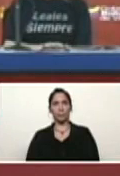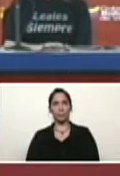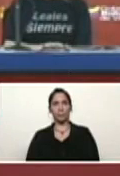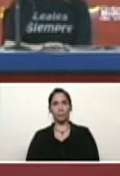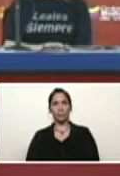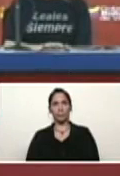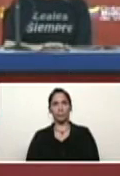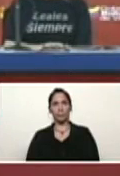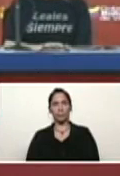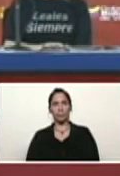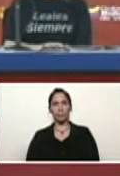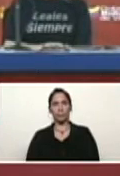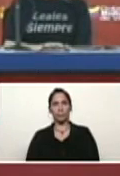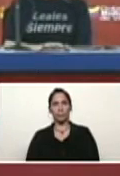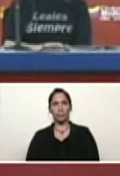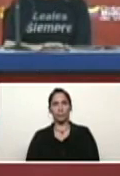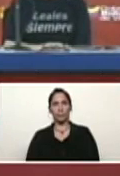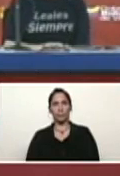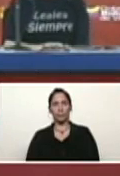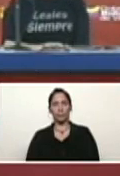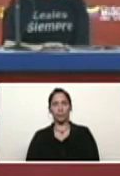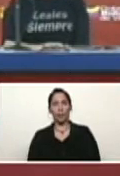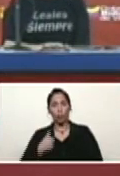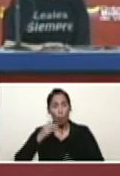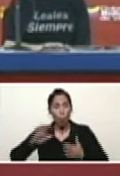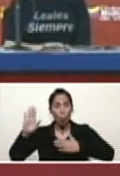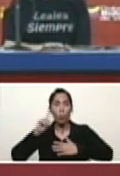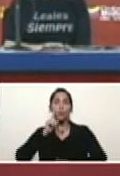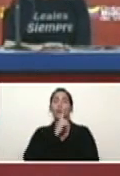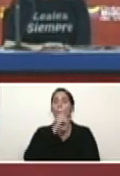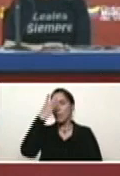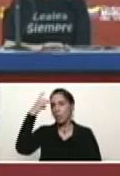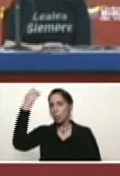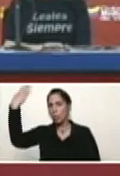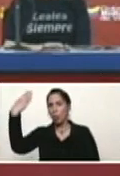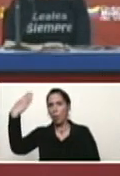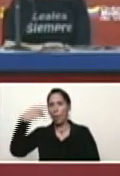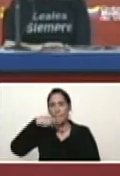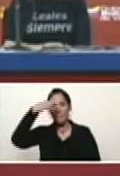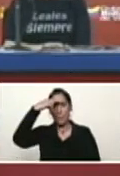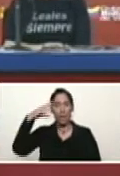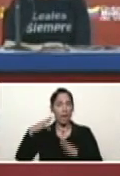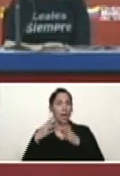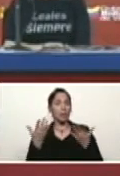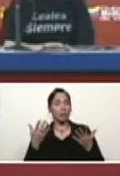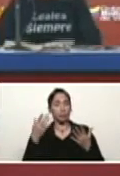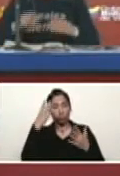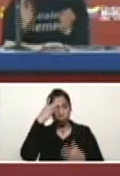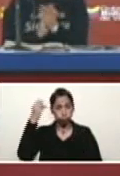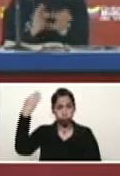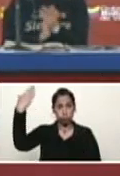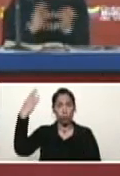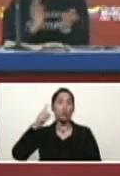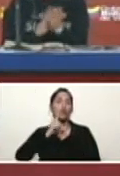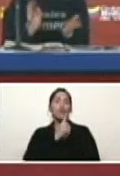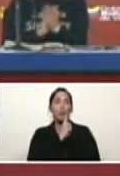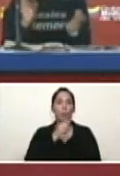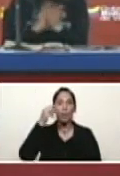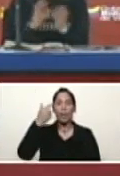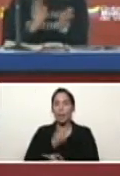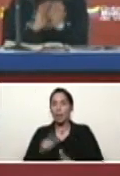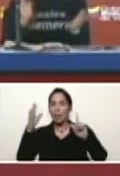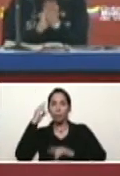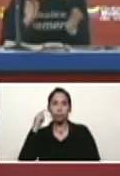con nosotros. Se lo juro, en nombre de Dios Padre Todopoderoso, en nombre de nuestro libertador Simón